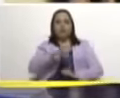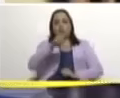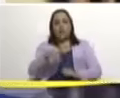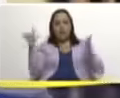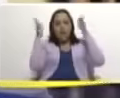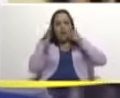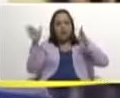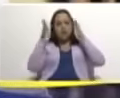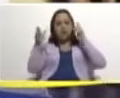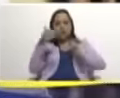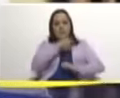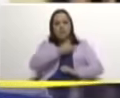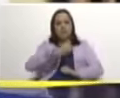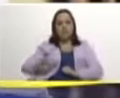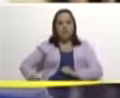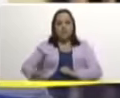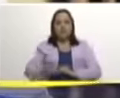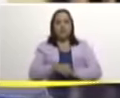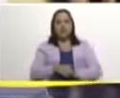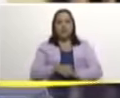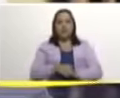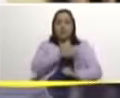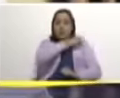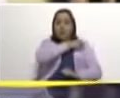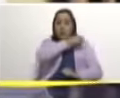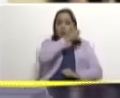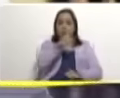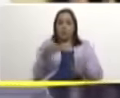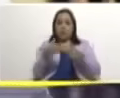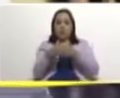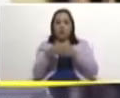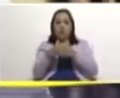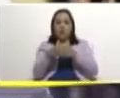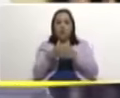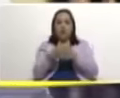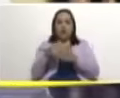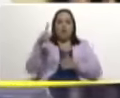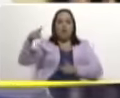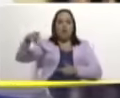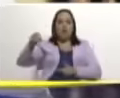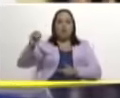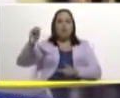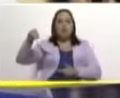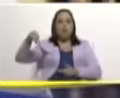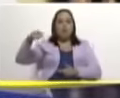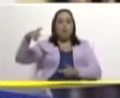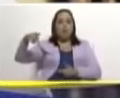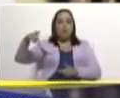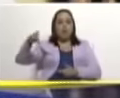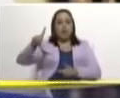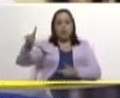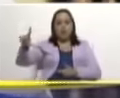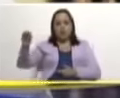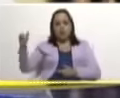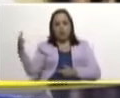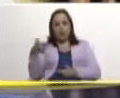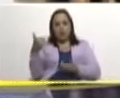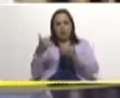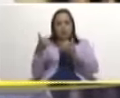asesor presidencial, general de brigada Pompeyo Torrealba. Pompeyo